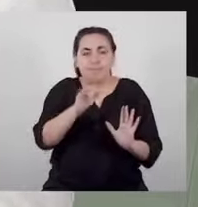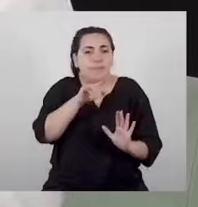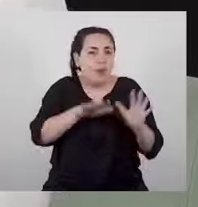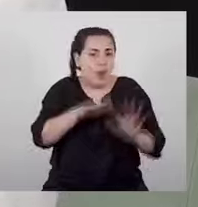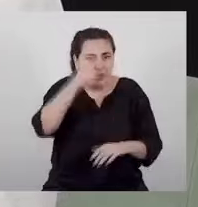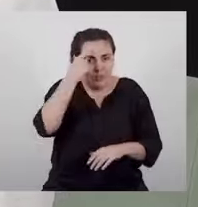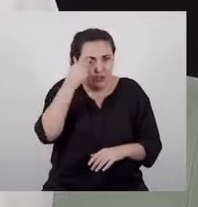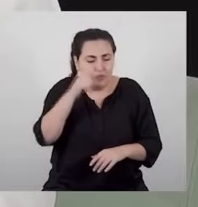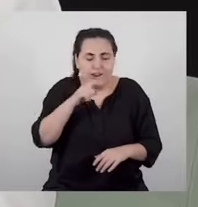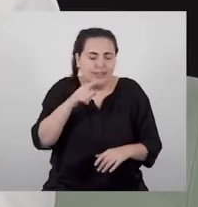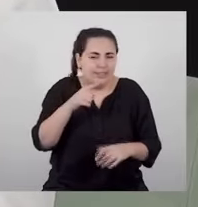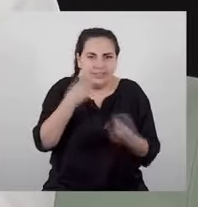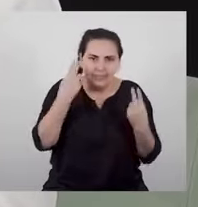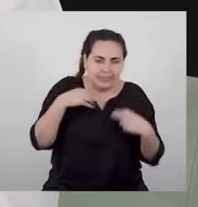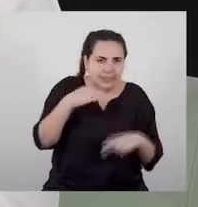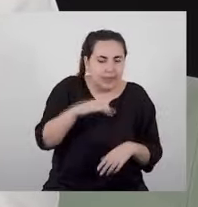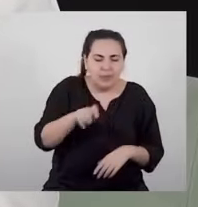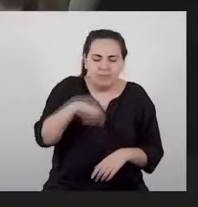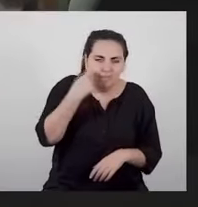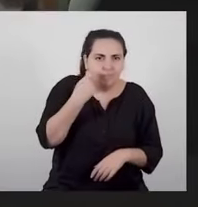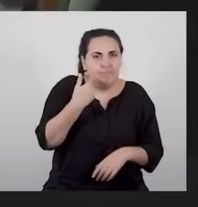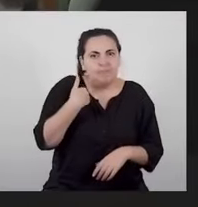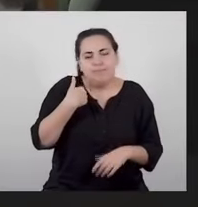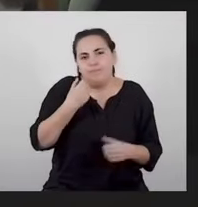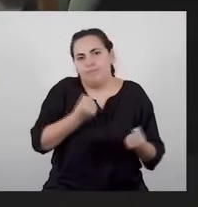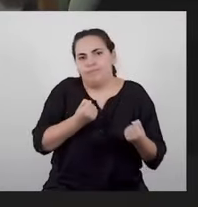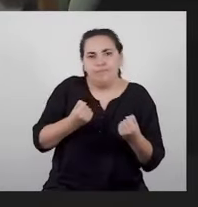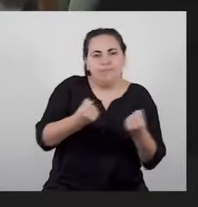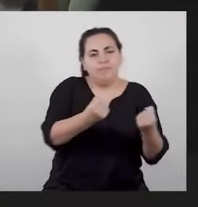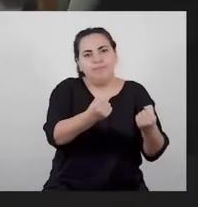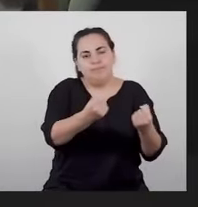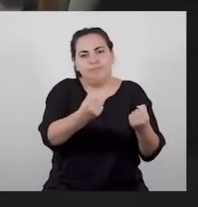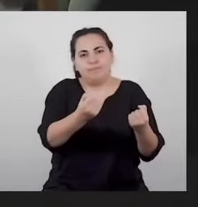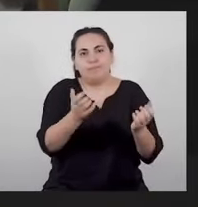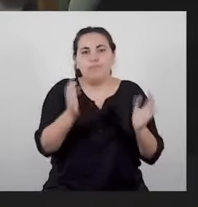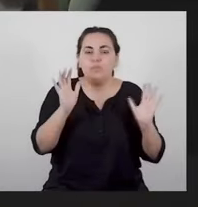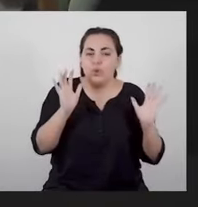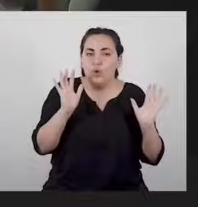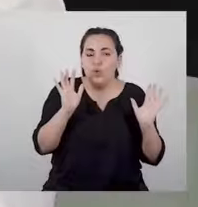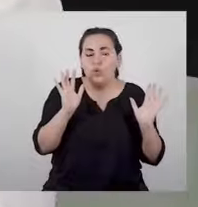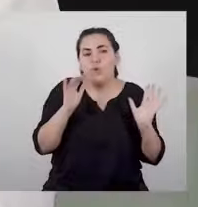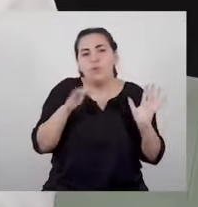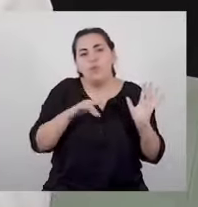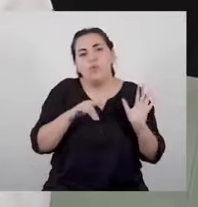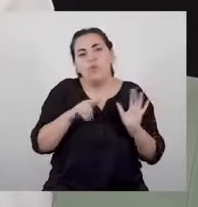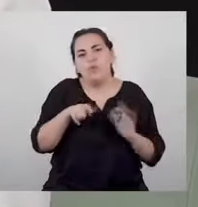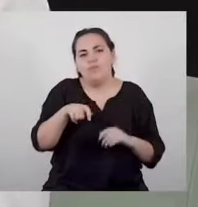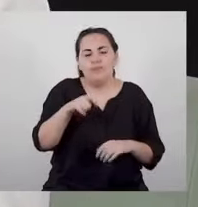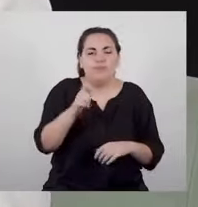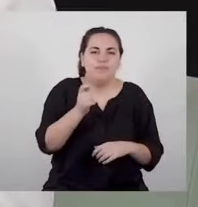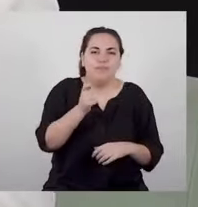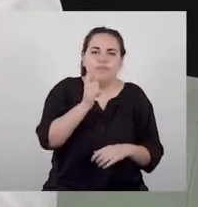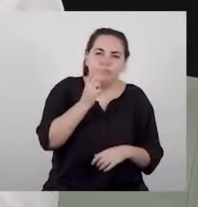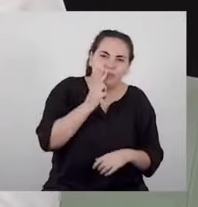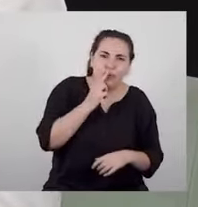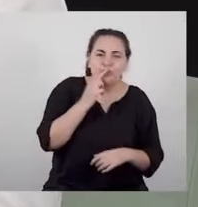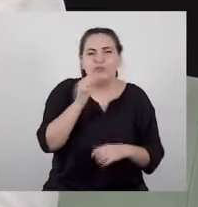involucrados en el consumo de cocaína o de algunas drogas legales